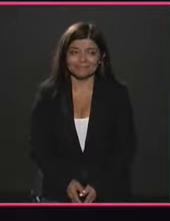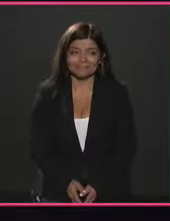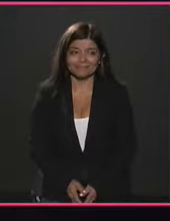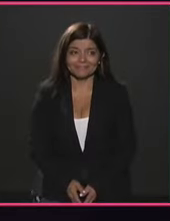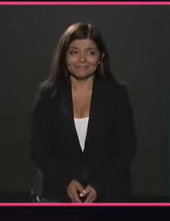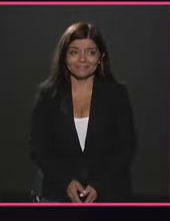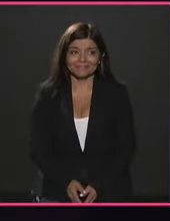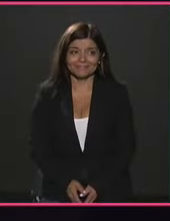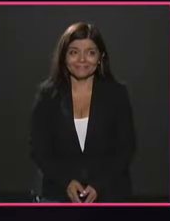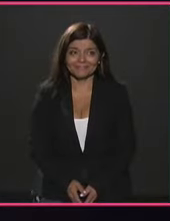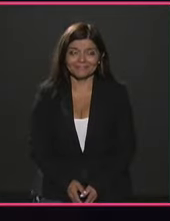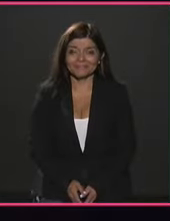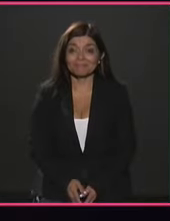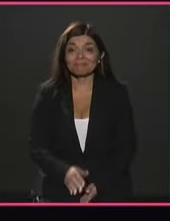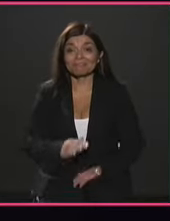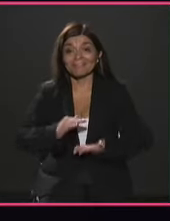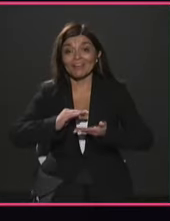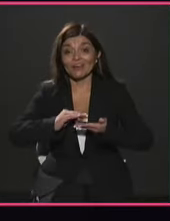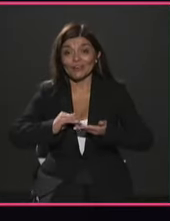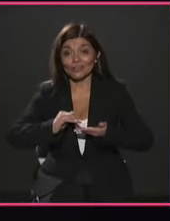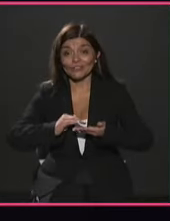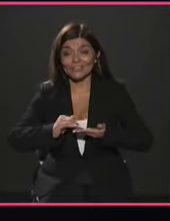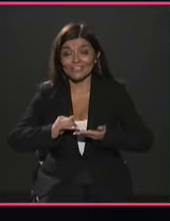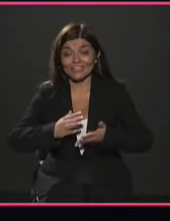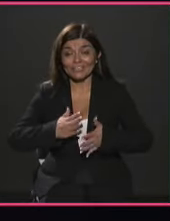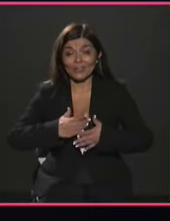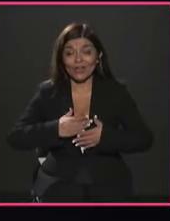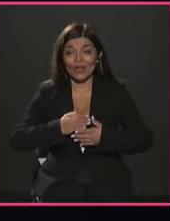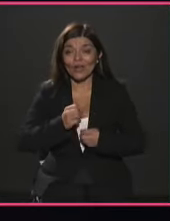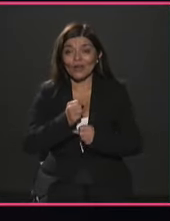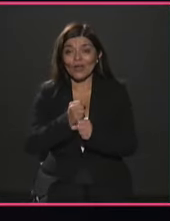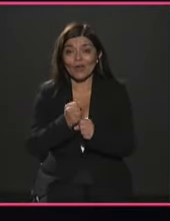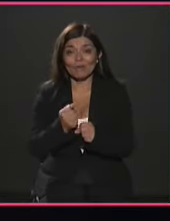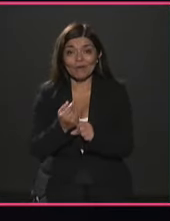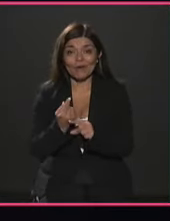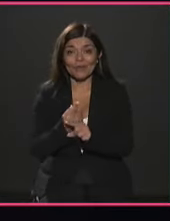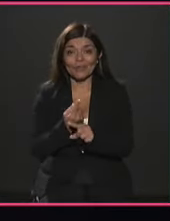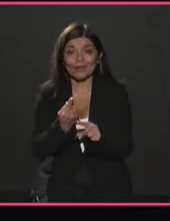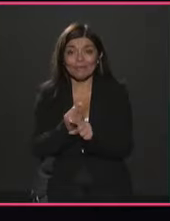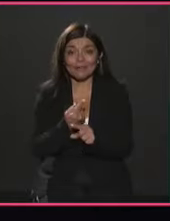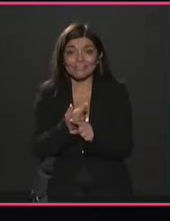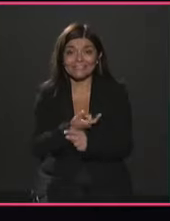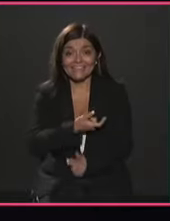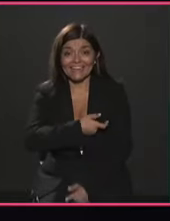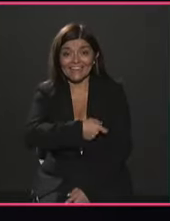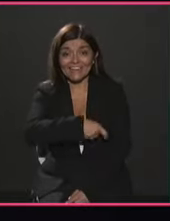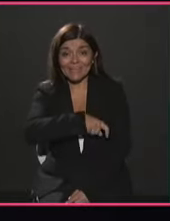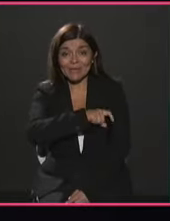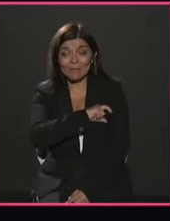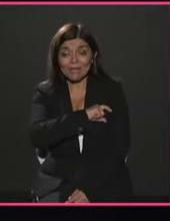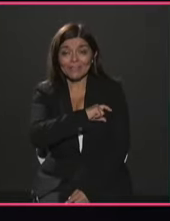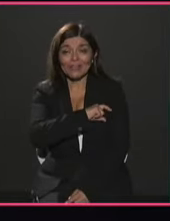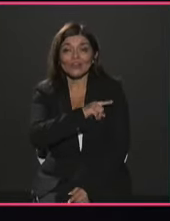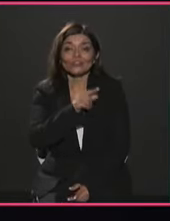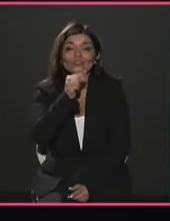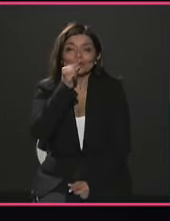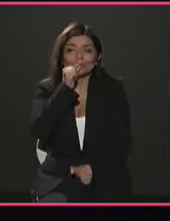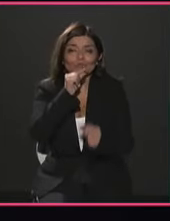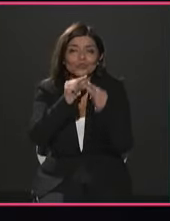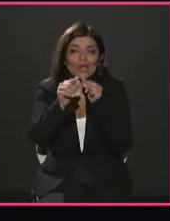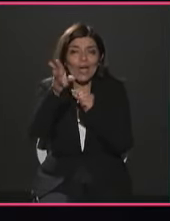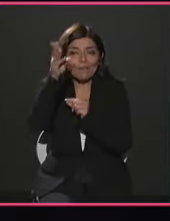gracias Lo siento que no puedo conversar con ustedes en español estoy aprendiendo